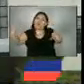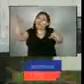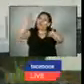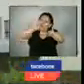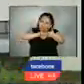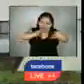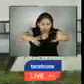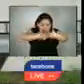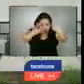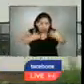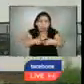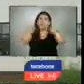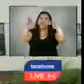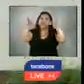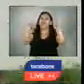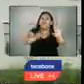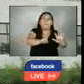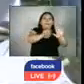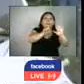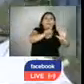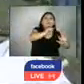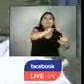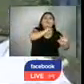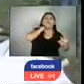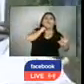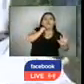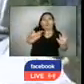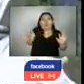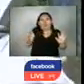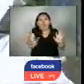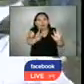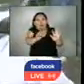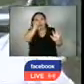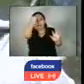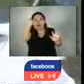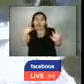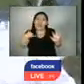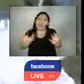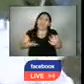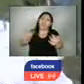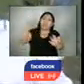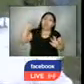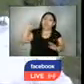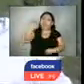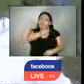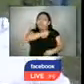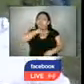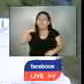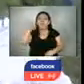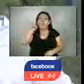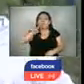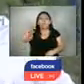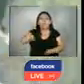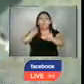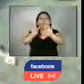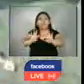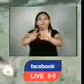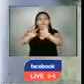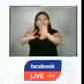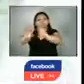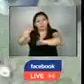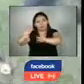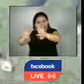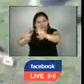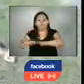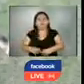caso de la masacre de los 6 jesuitas y 2 de sus colaboradoras, hecho ocurrido en 1989.